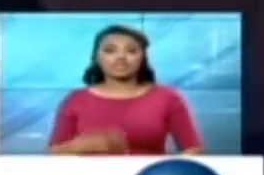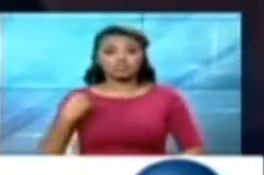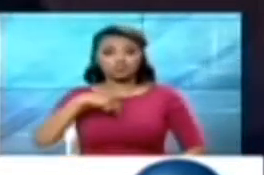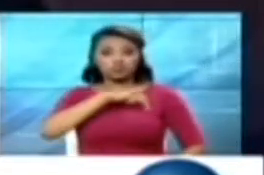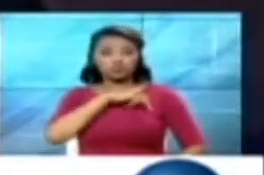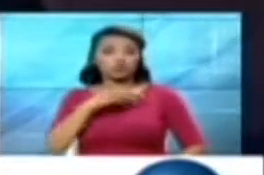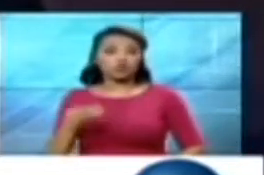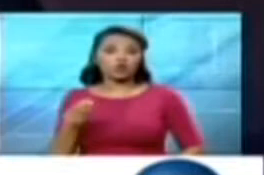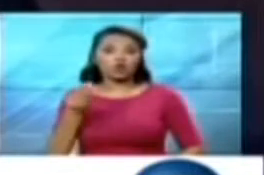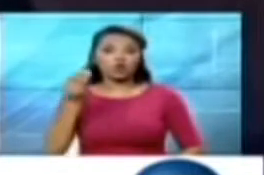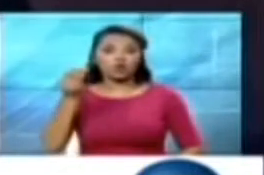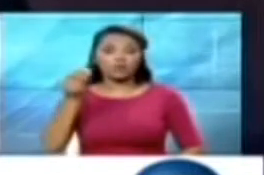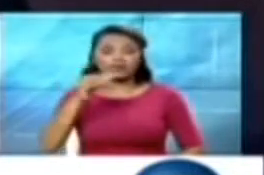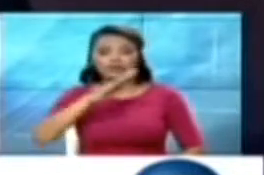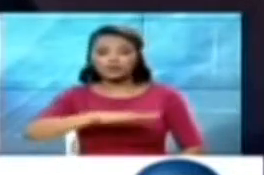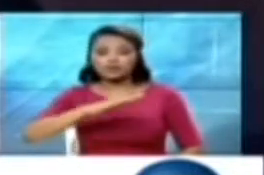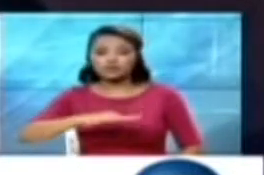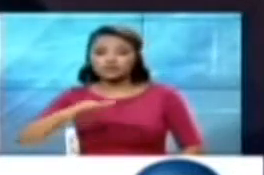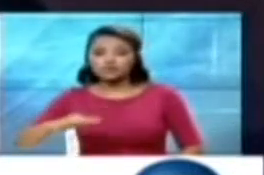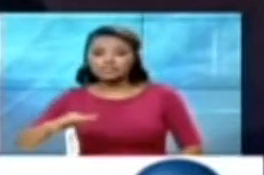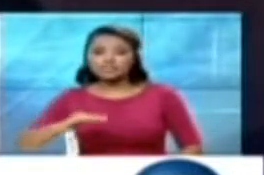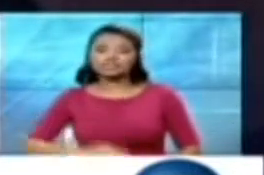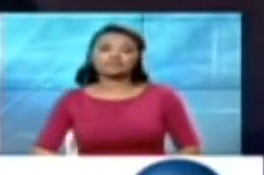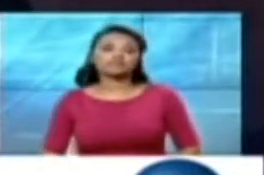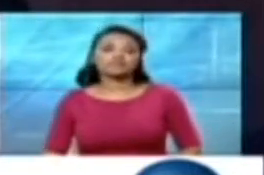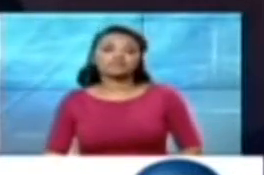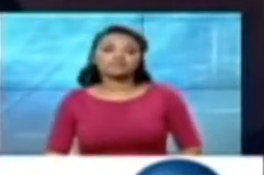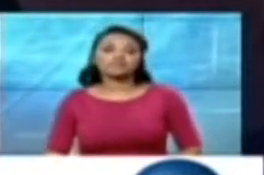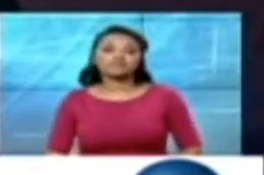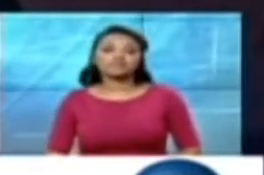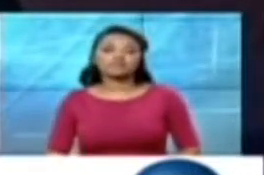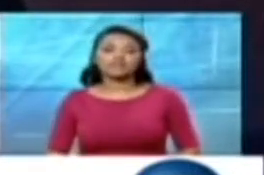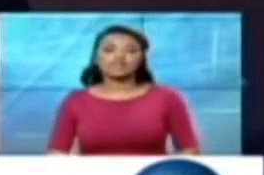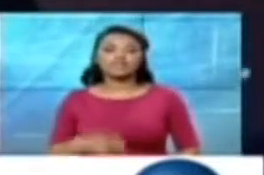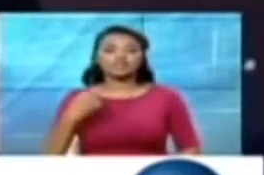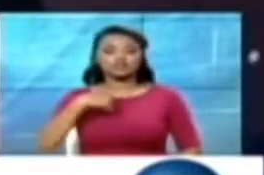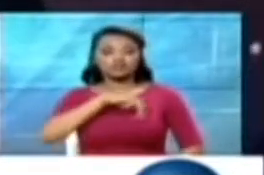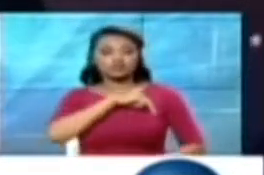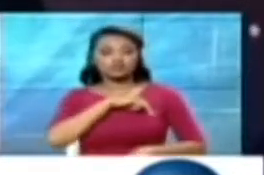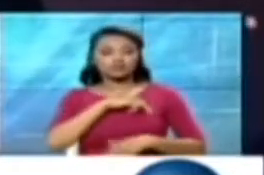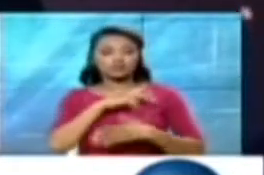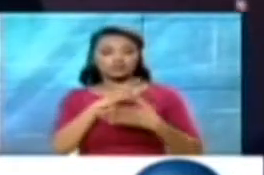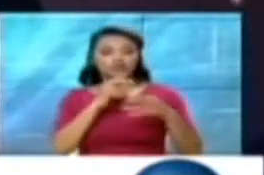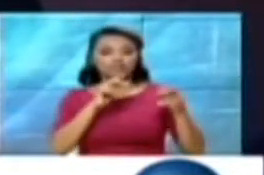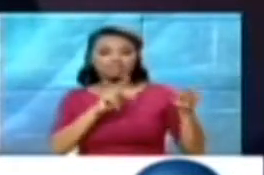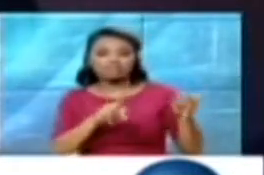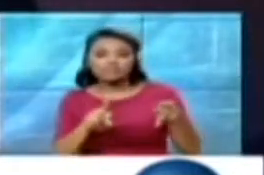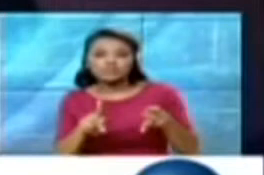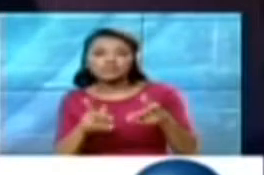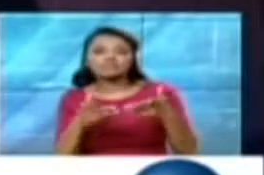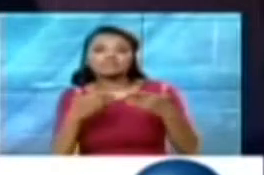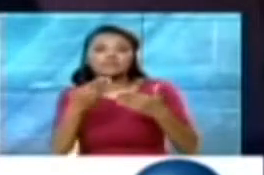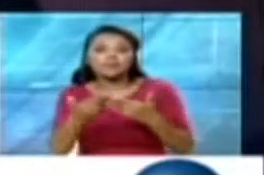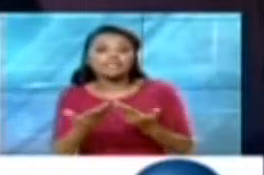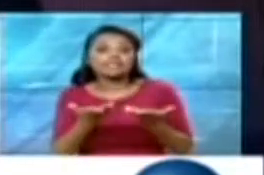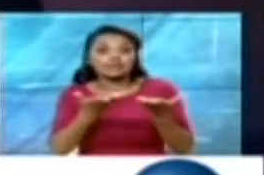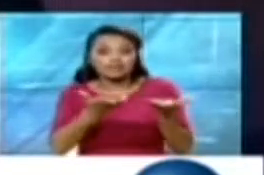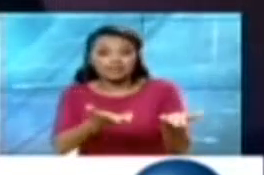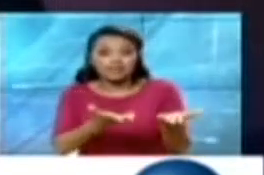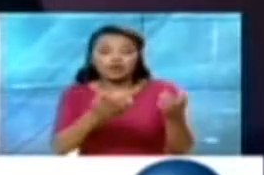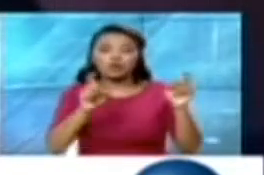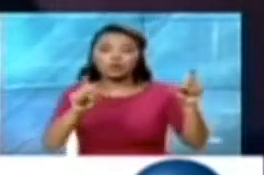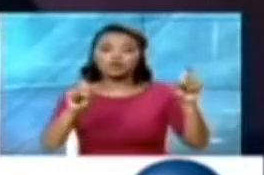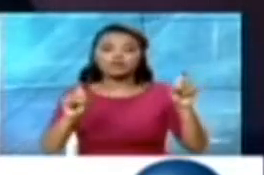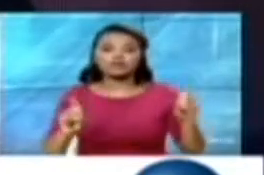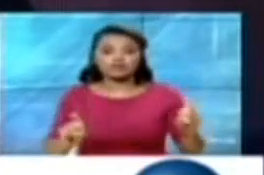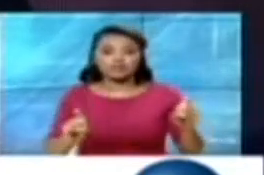juventud, nuestros niños y nuestra población recibirá una